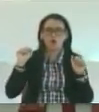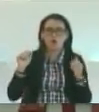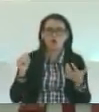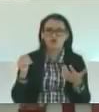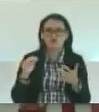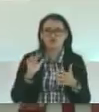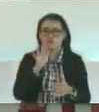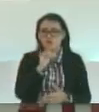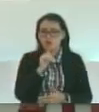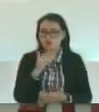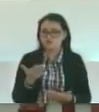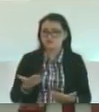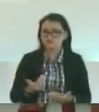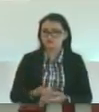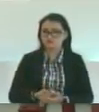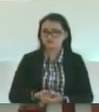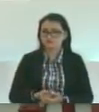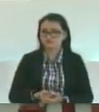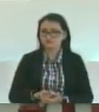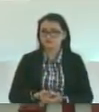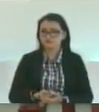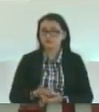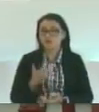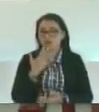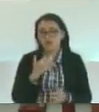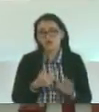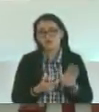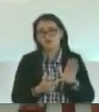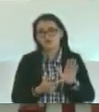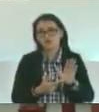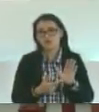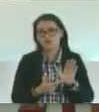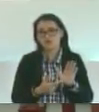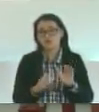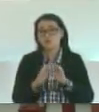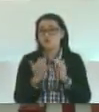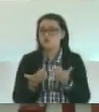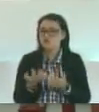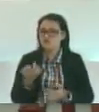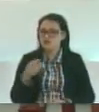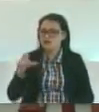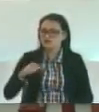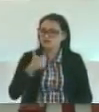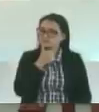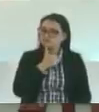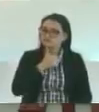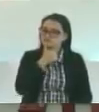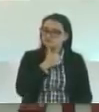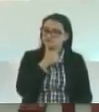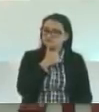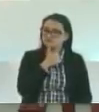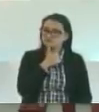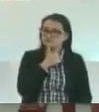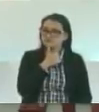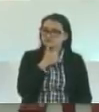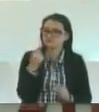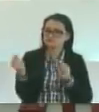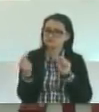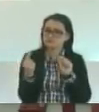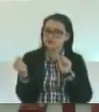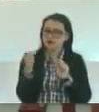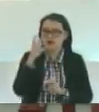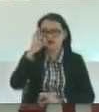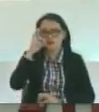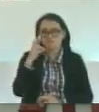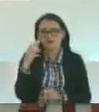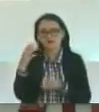las distancias, se podrían tomar como ejemplo de que el mundo necesita tolerancia, diálogo, respeto entre